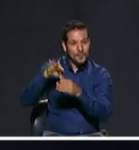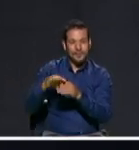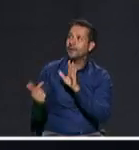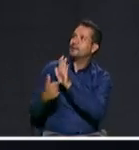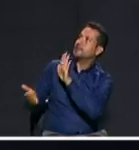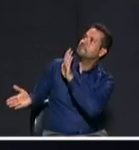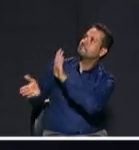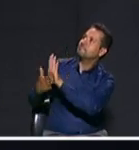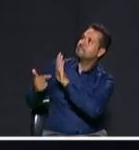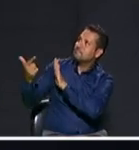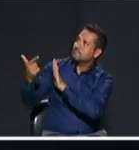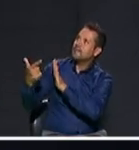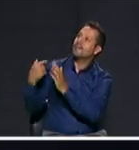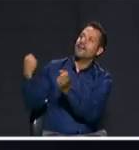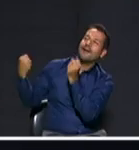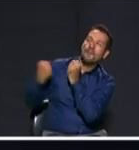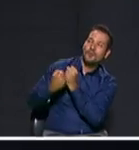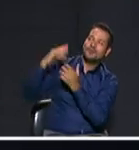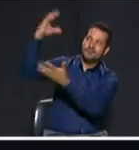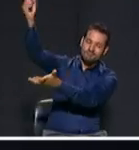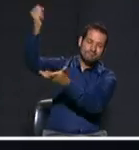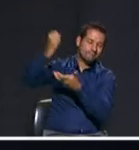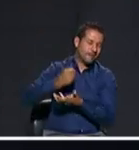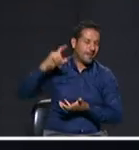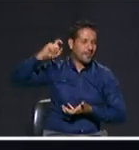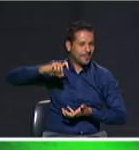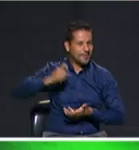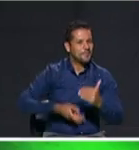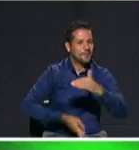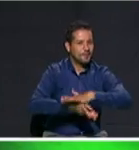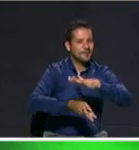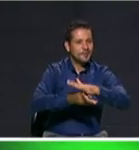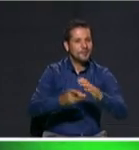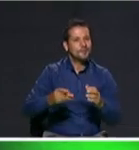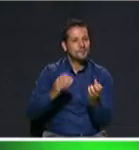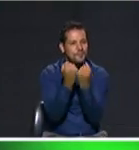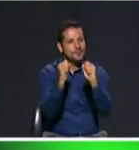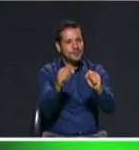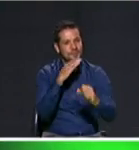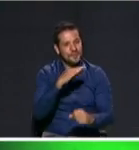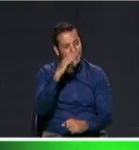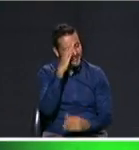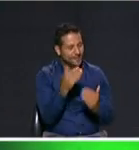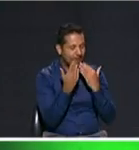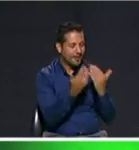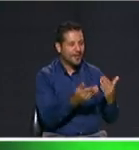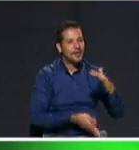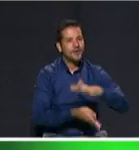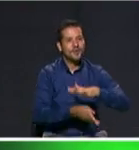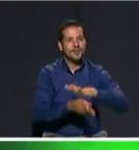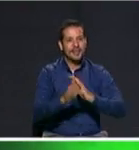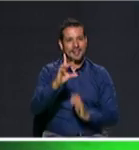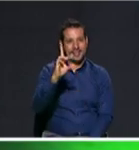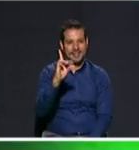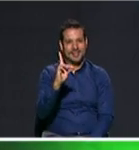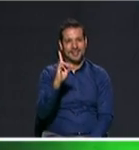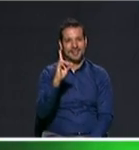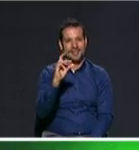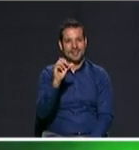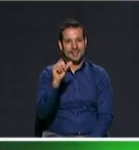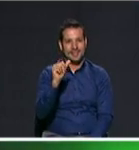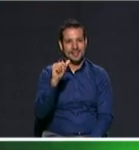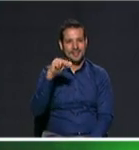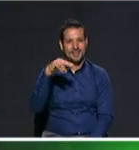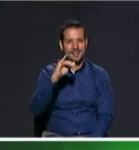prenda garantía para obtener los recursos que necesitamos para el municipio médico gracias candidato el turno ahora para daniel quintero su paquete de obras